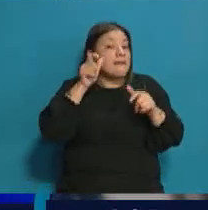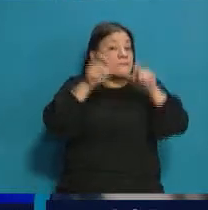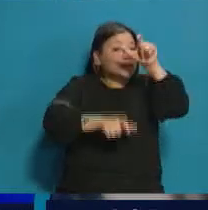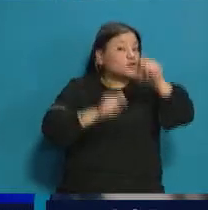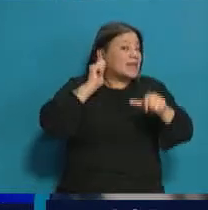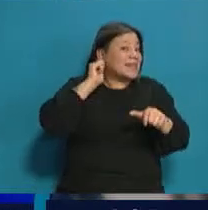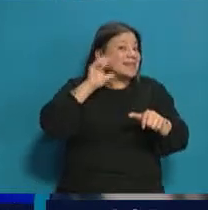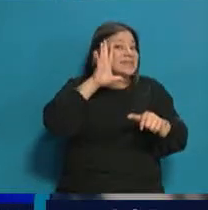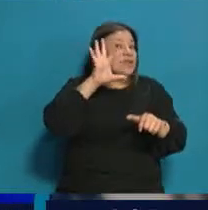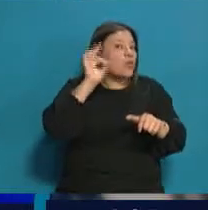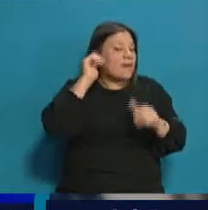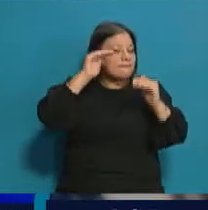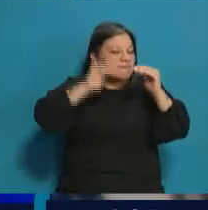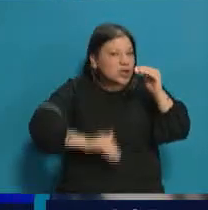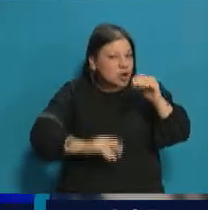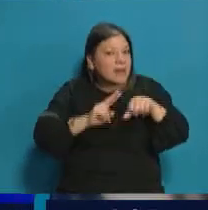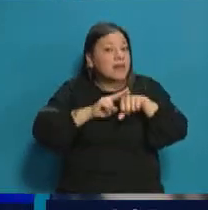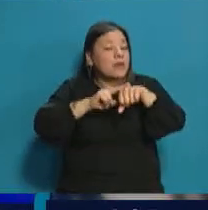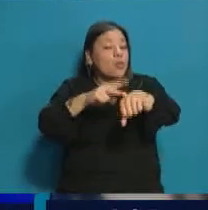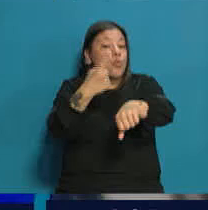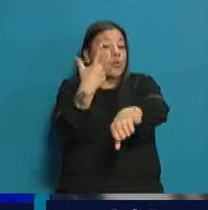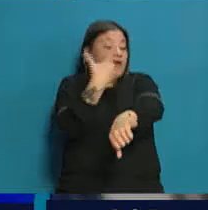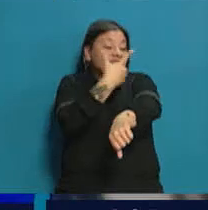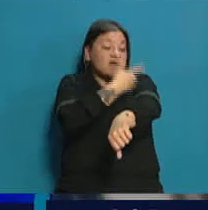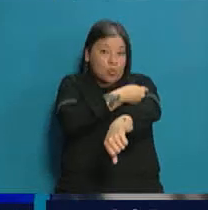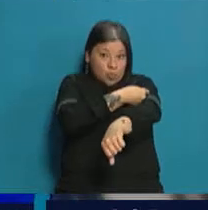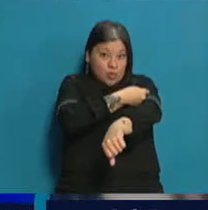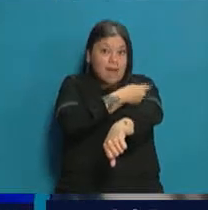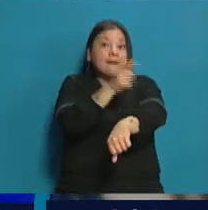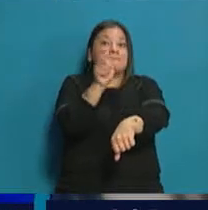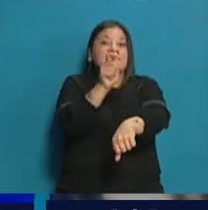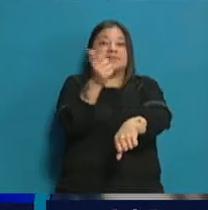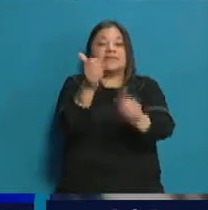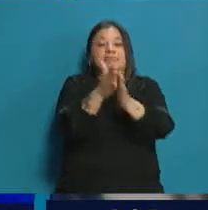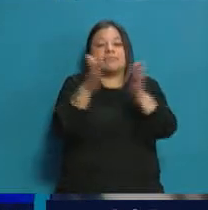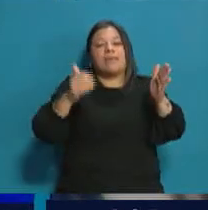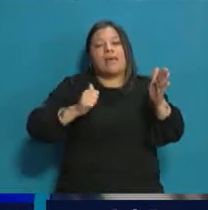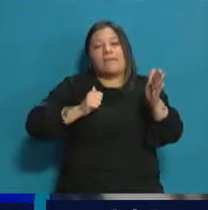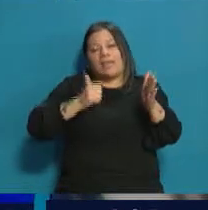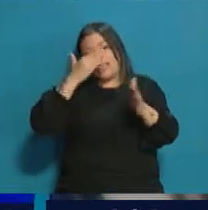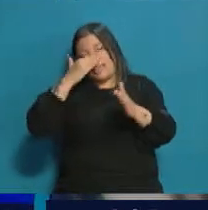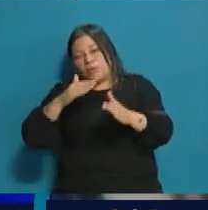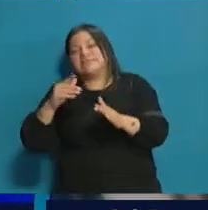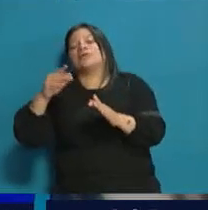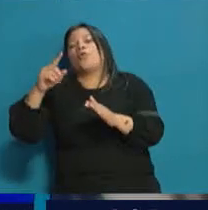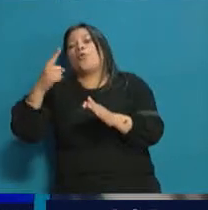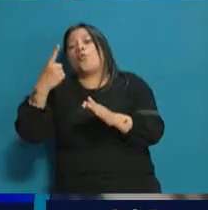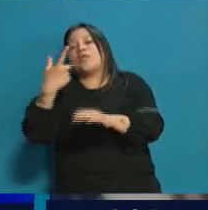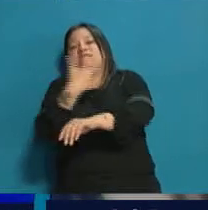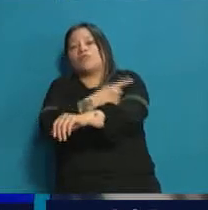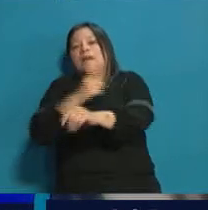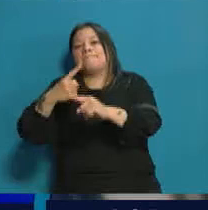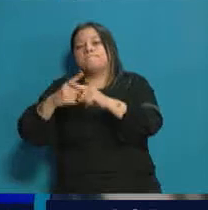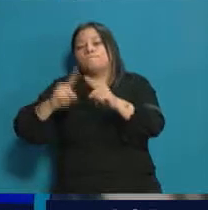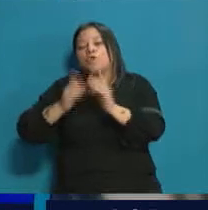La recomendación es una dosis a los 6 meses de la última dosis aplicada y luego una dosis anual, ¿sí? Uh-huh. ¿Y qué pasa